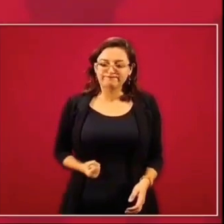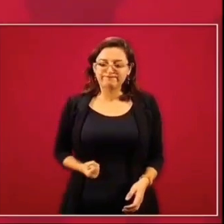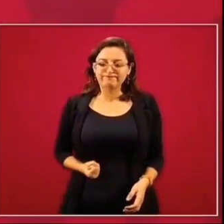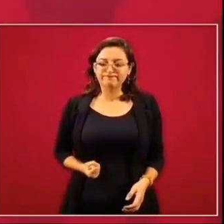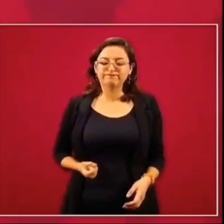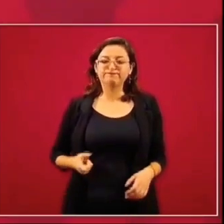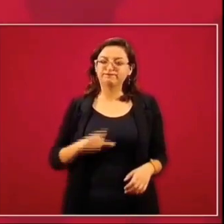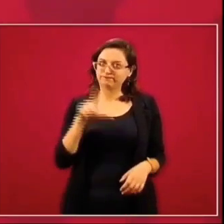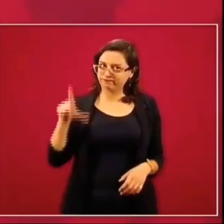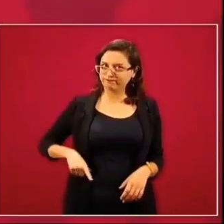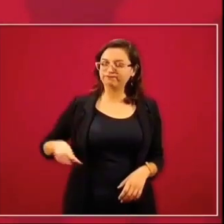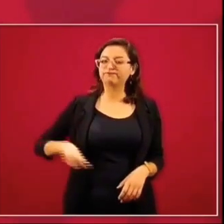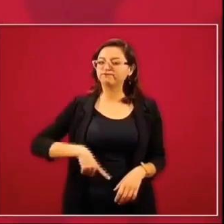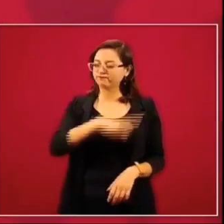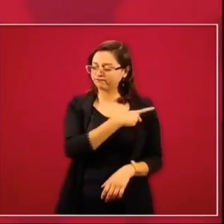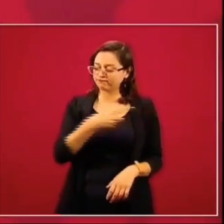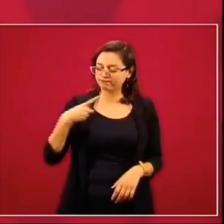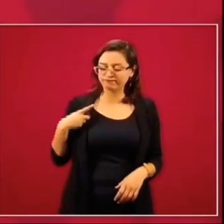somos del gobierno,